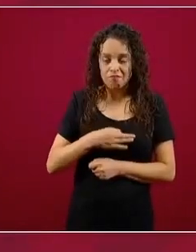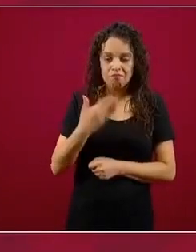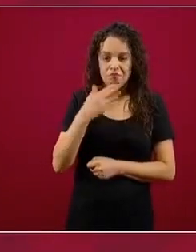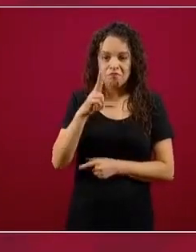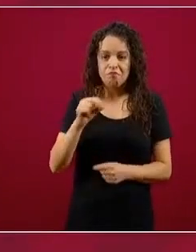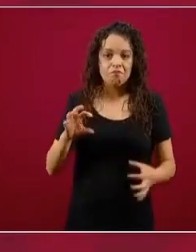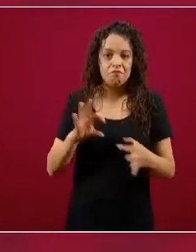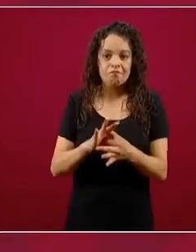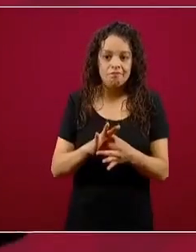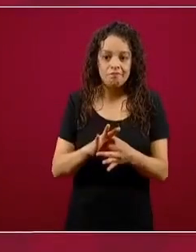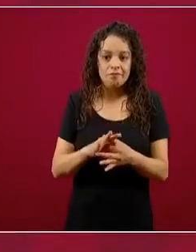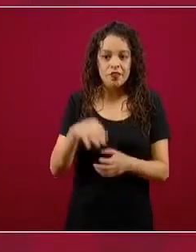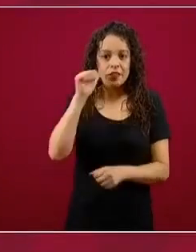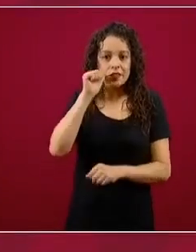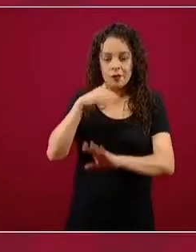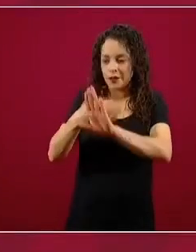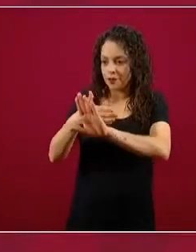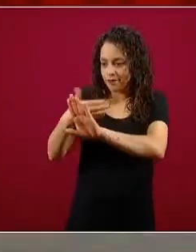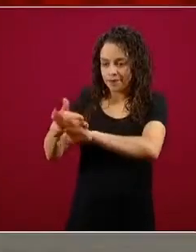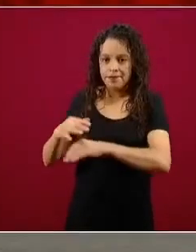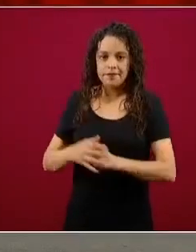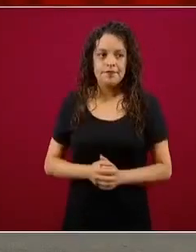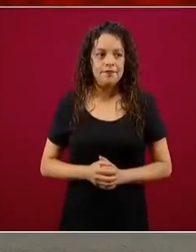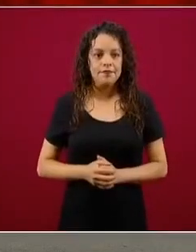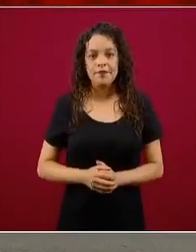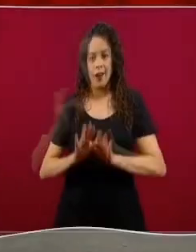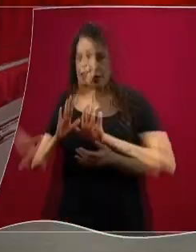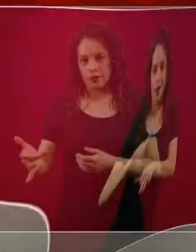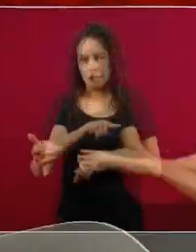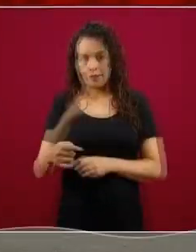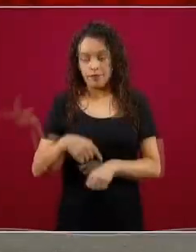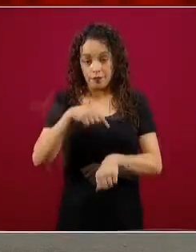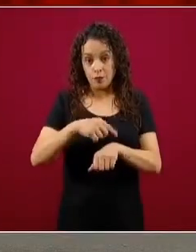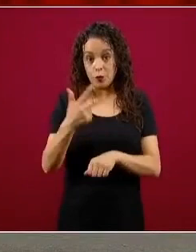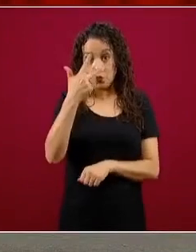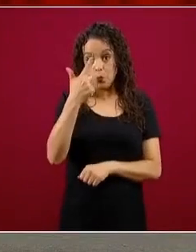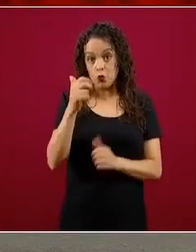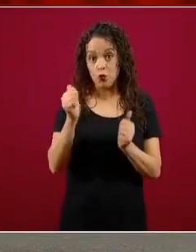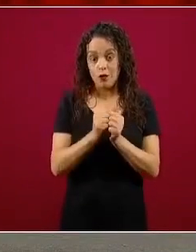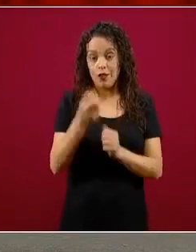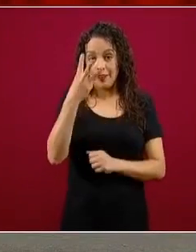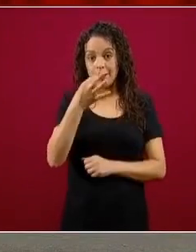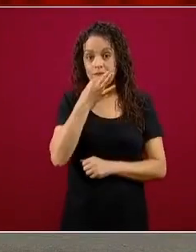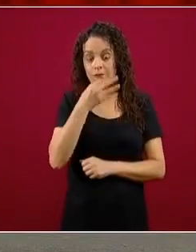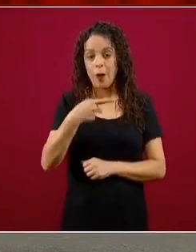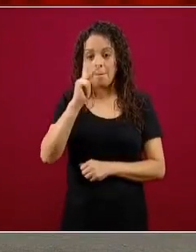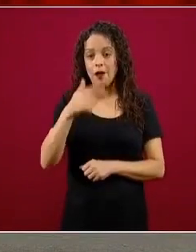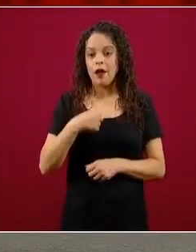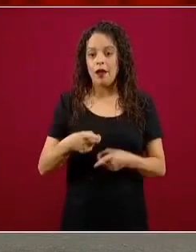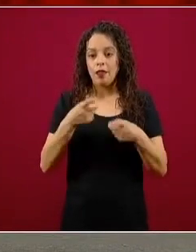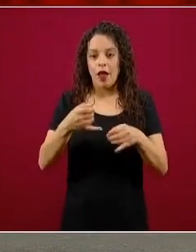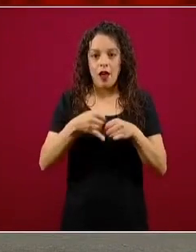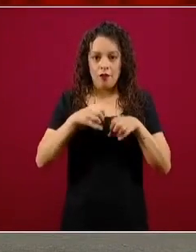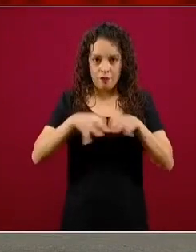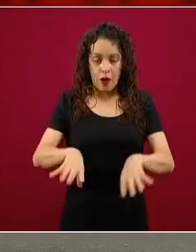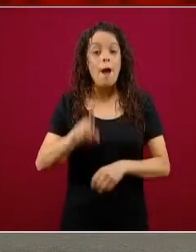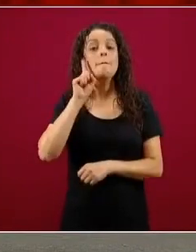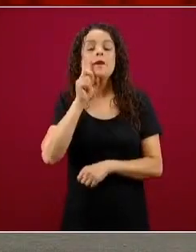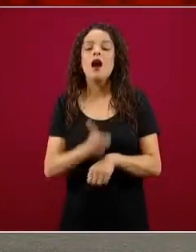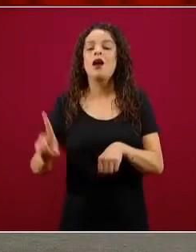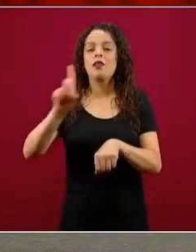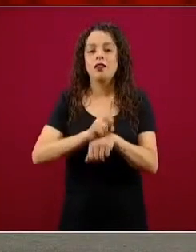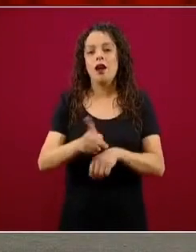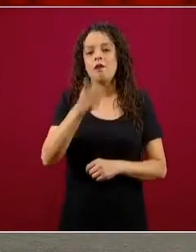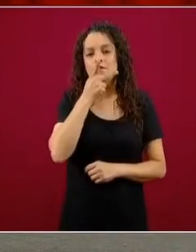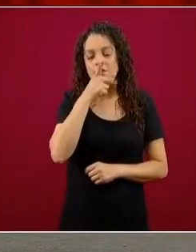afectados. Le dejo preguntarle al doctor Alomía. Sería rápido sobre… Mañana es Día del Padre. Tradicionalmente en México hay